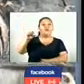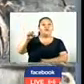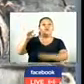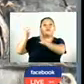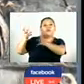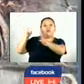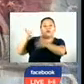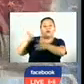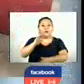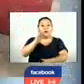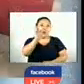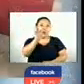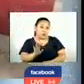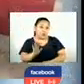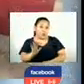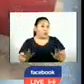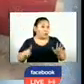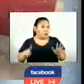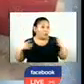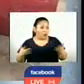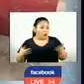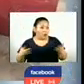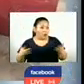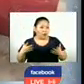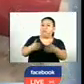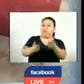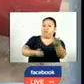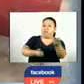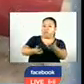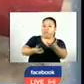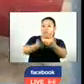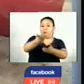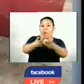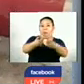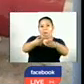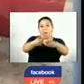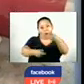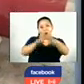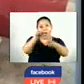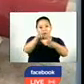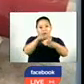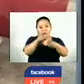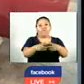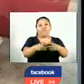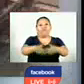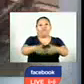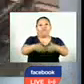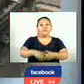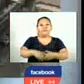la principal hipótesis indica que el fuego se generó por un problema eléctrico en el motor